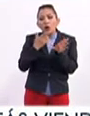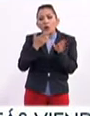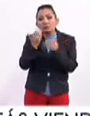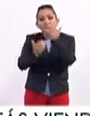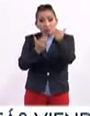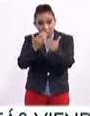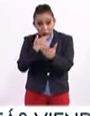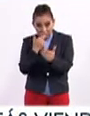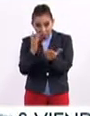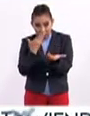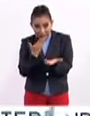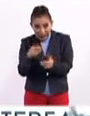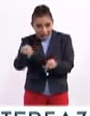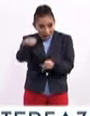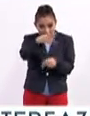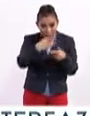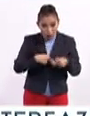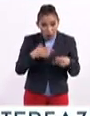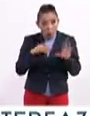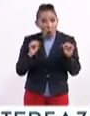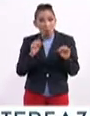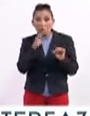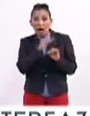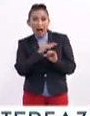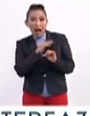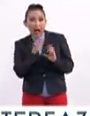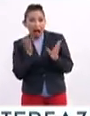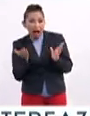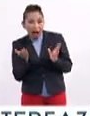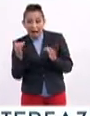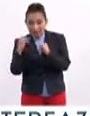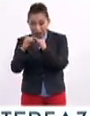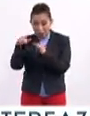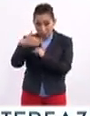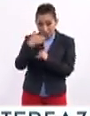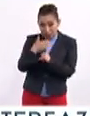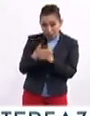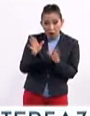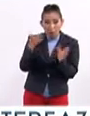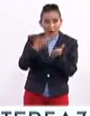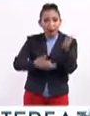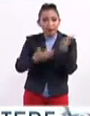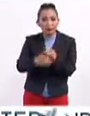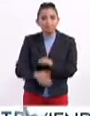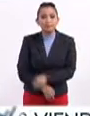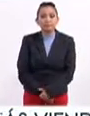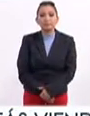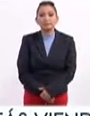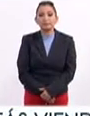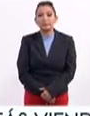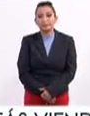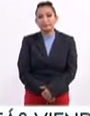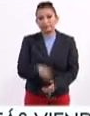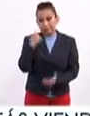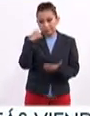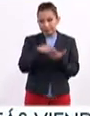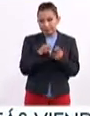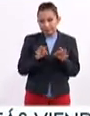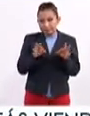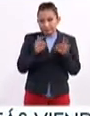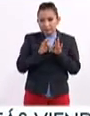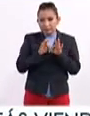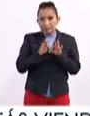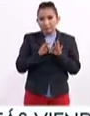¿Lo estamos aplicando bien en nuestra sociedad? ¿Lo estamos aplicando bien en nuestras instituciones? ¿O nos hace falta algo? Mire, creo que es algo